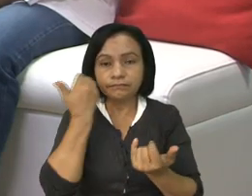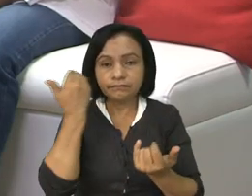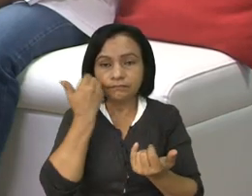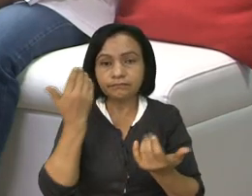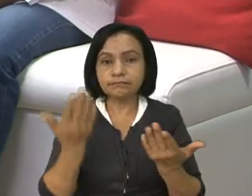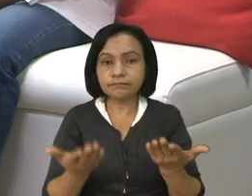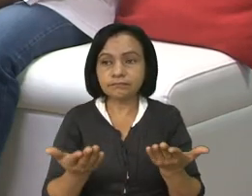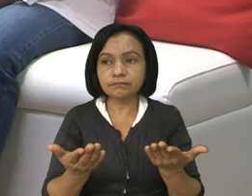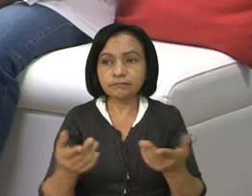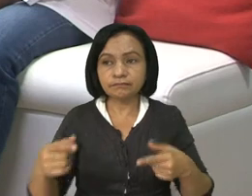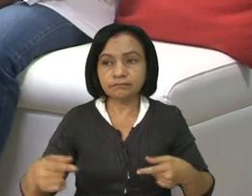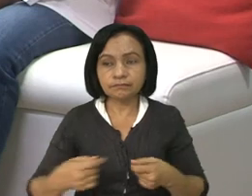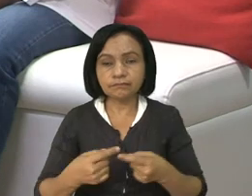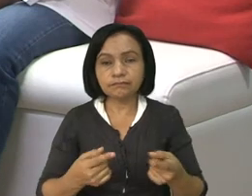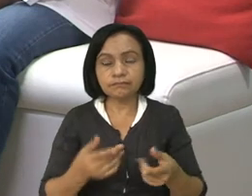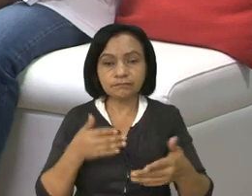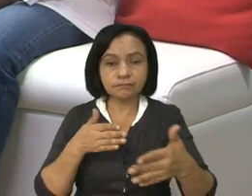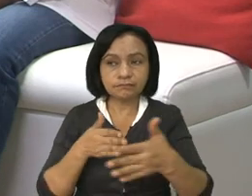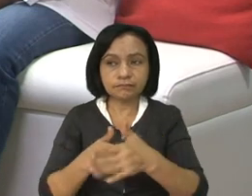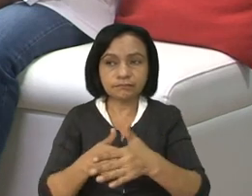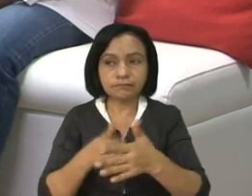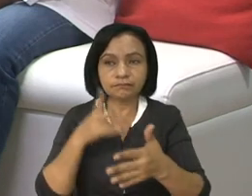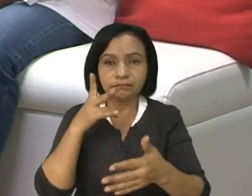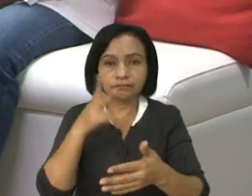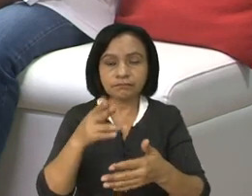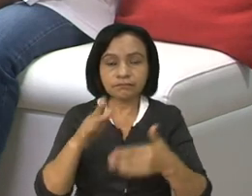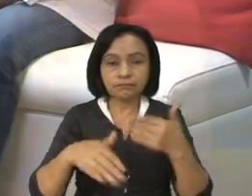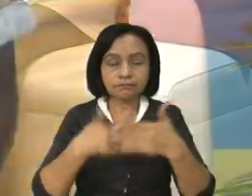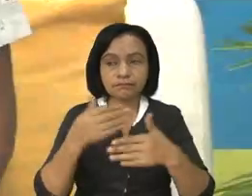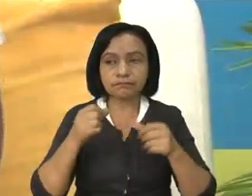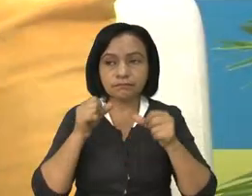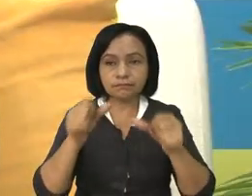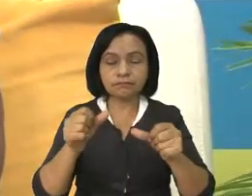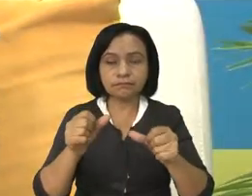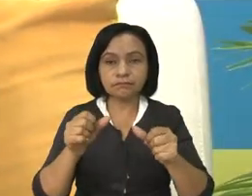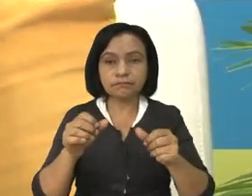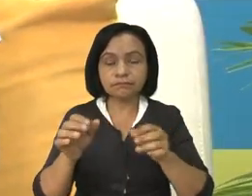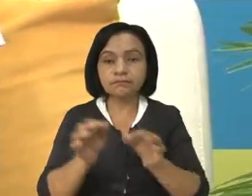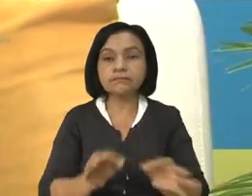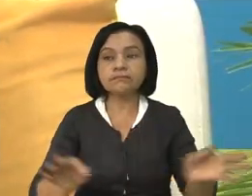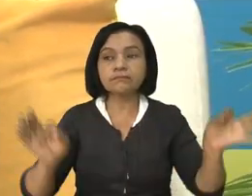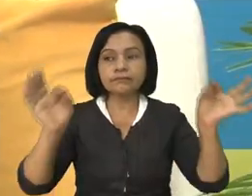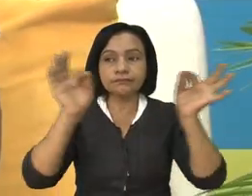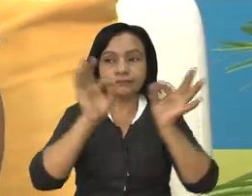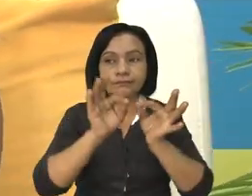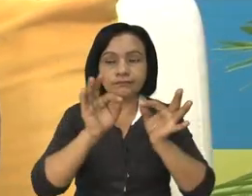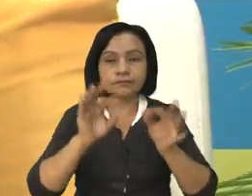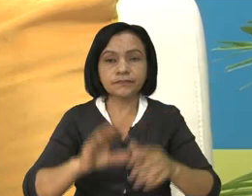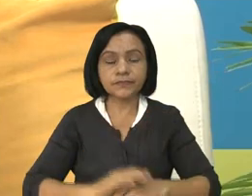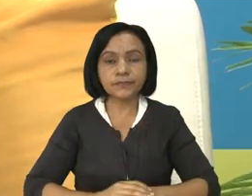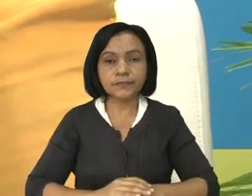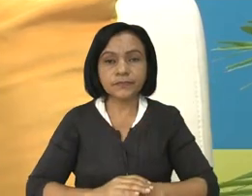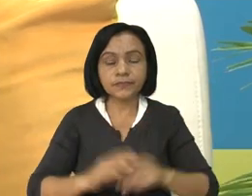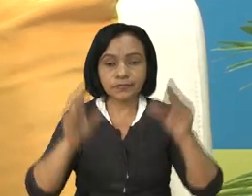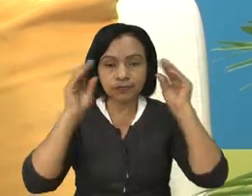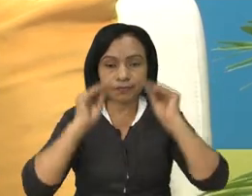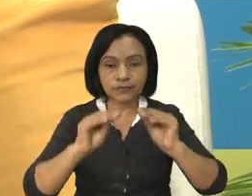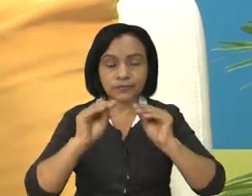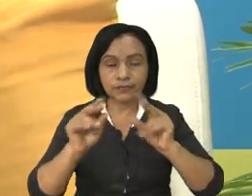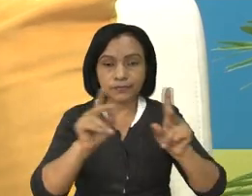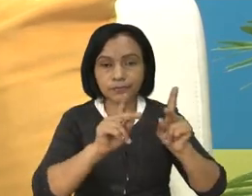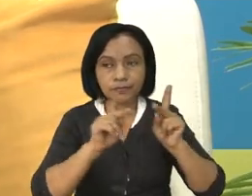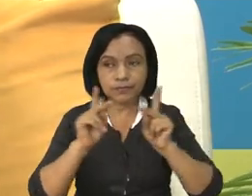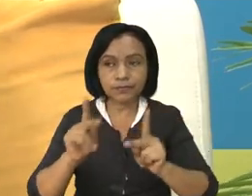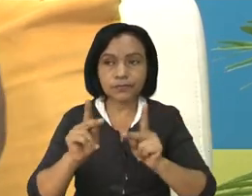menos de parásitos. Vamos a hacer una pausa, doctor. Cuando regresemos, como usted dice, eso es muy importante. Yo creo que hay más educación de las personas de